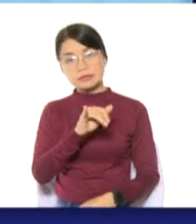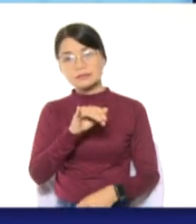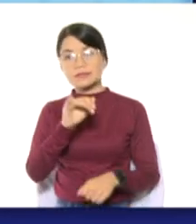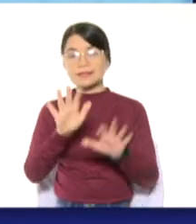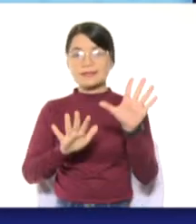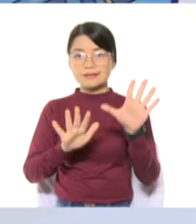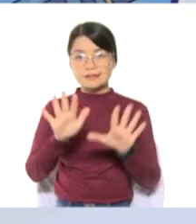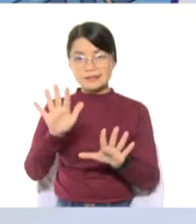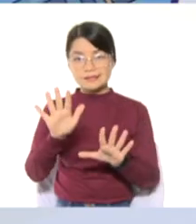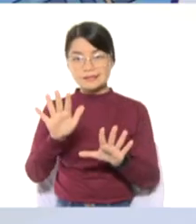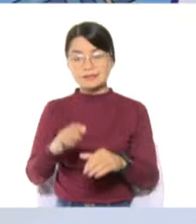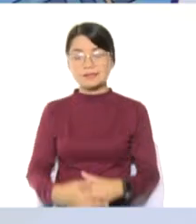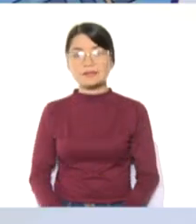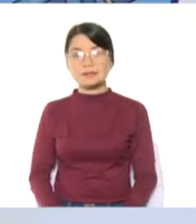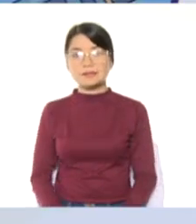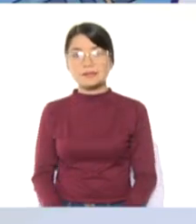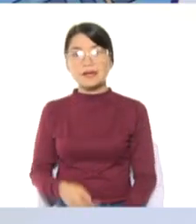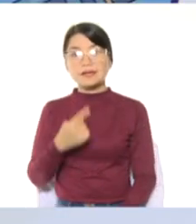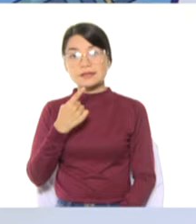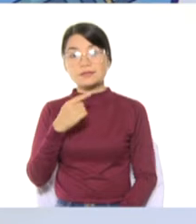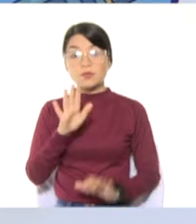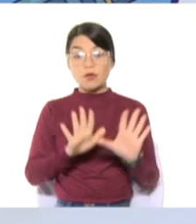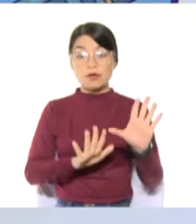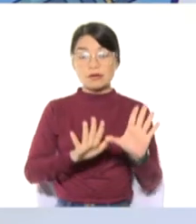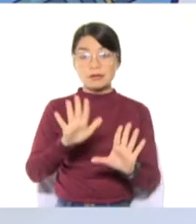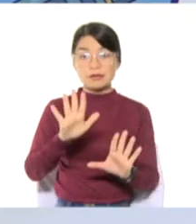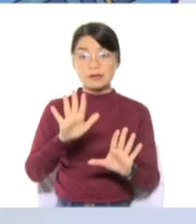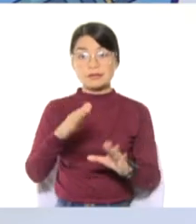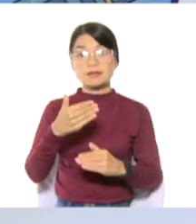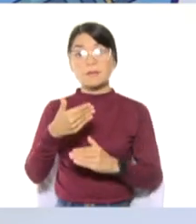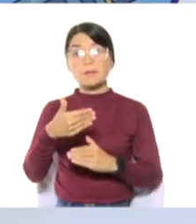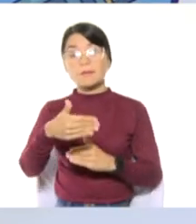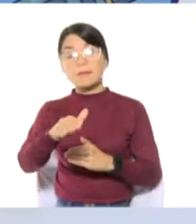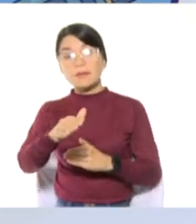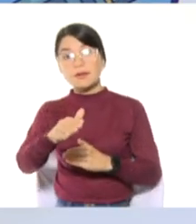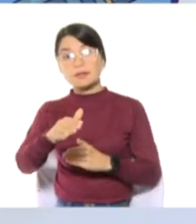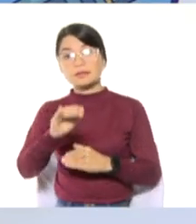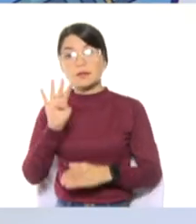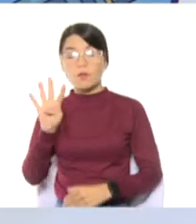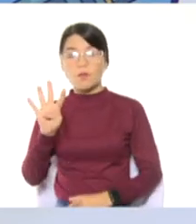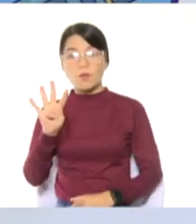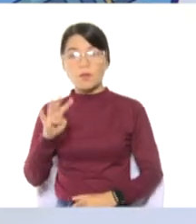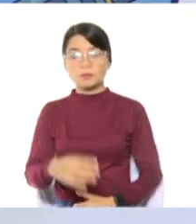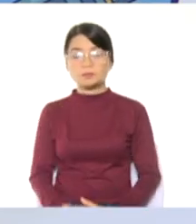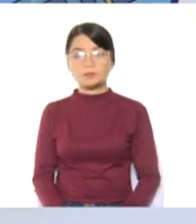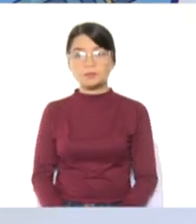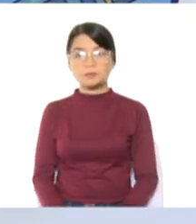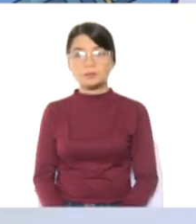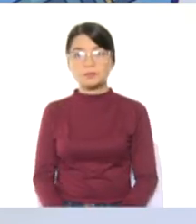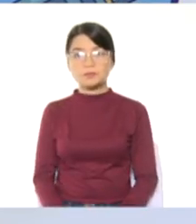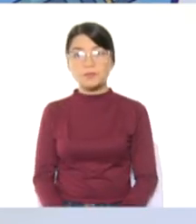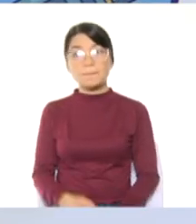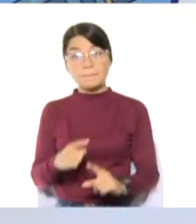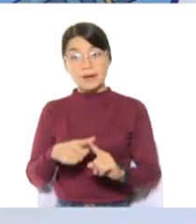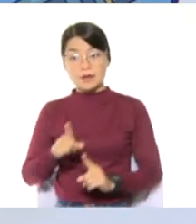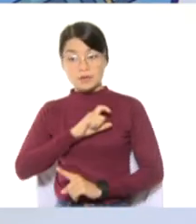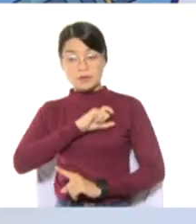past 4, ¿ok? 15 minutos pasadas las 4 es la traducción literal, pero nosotros decimos 4 y 15, ¿ok? Estén